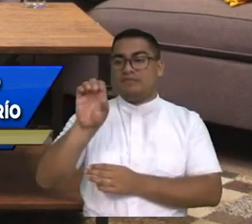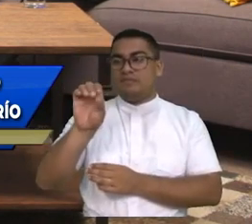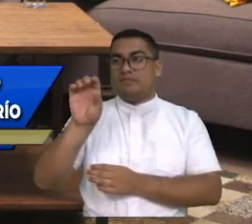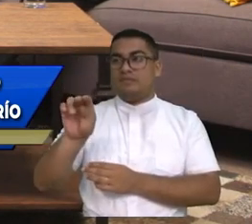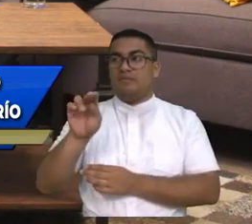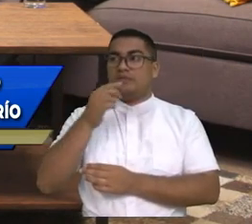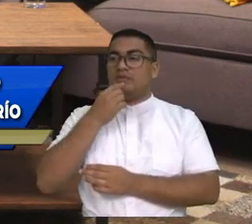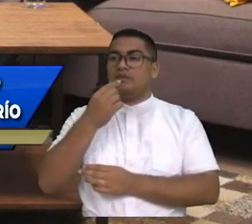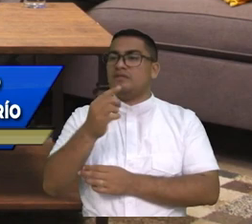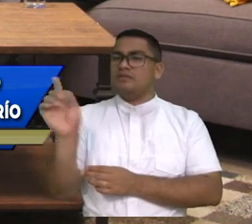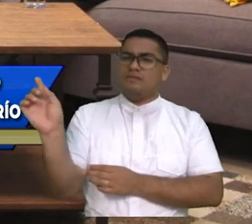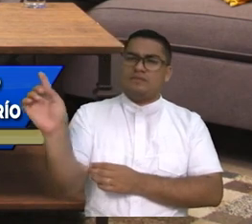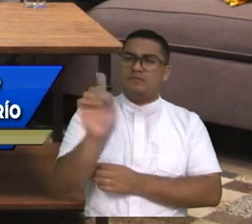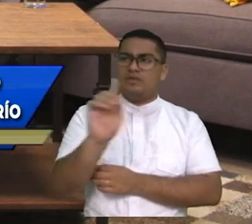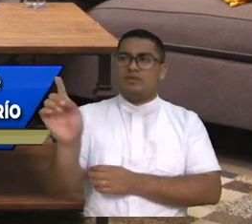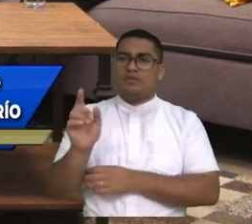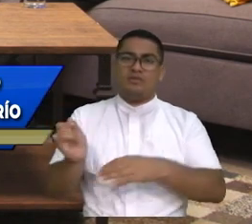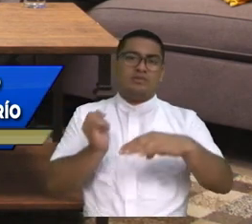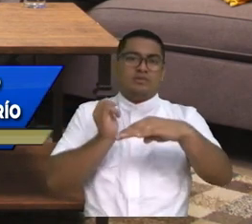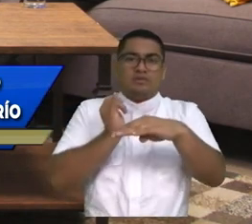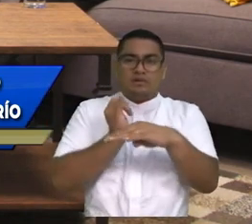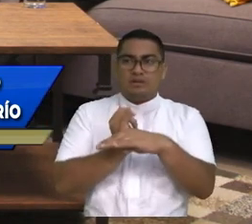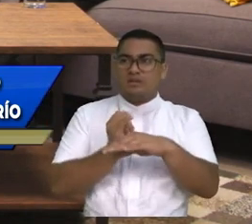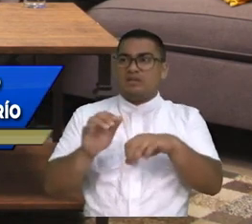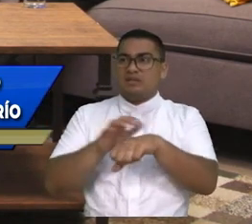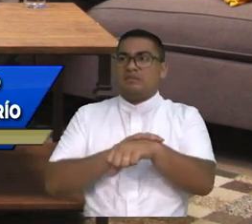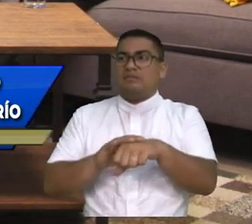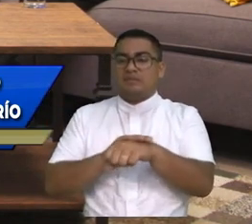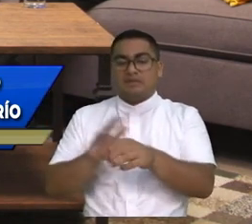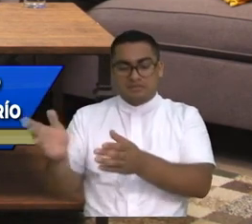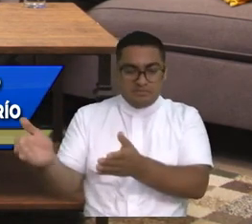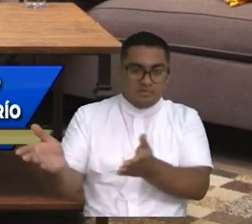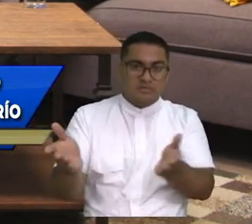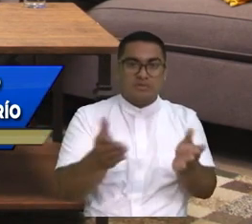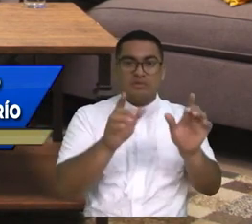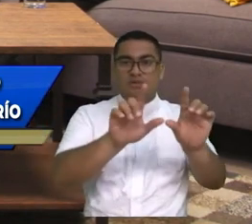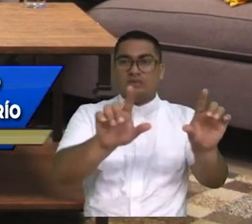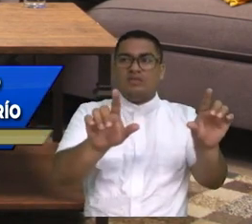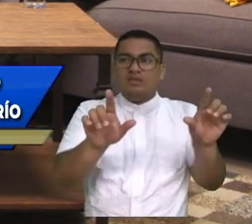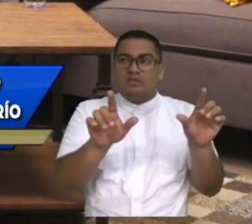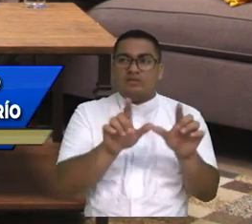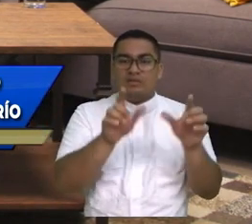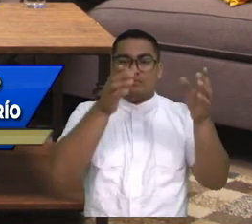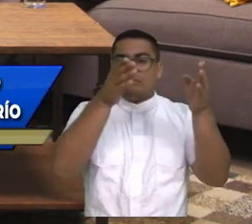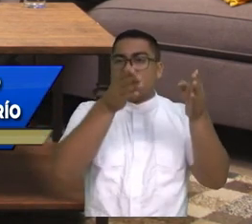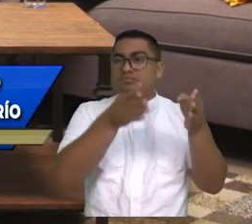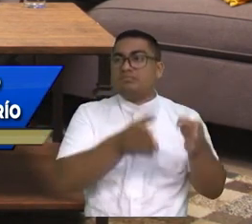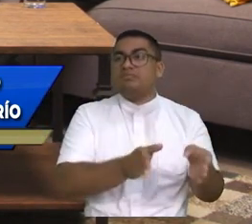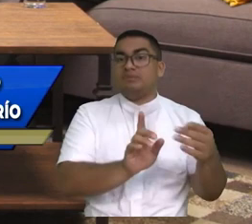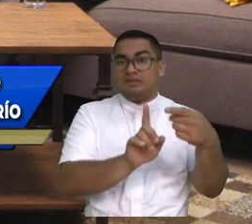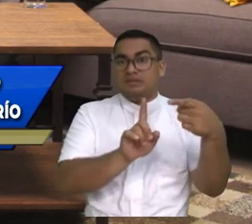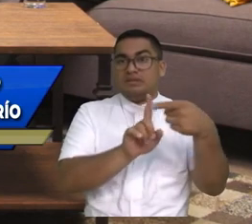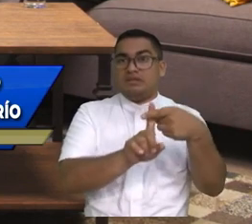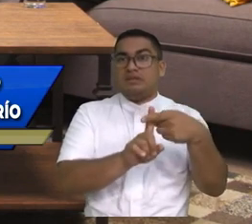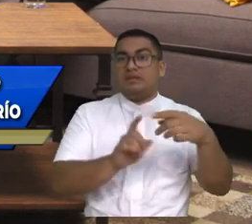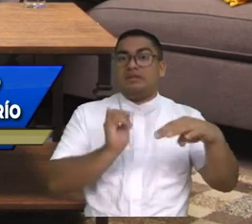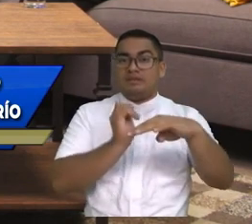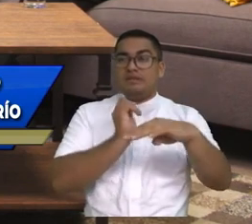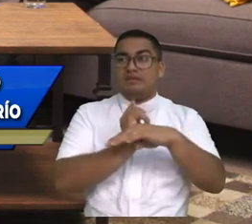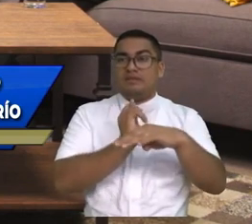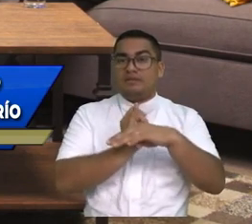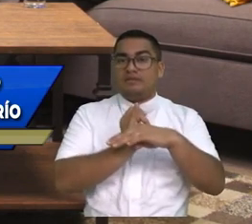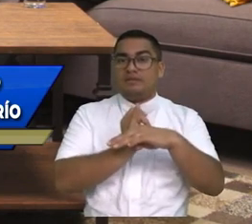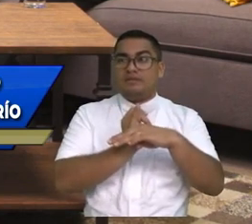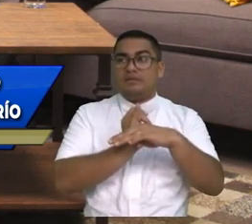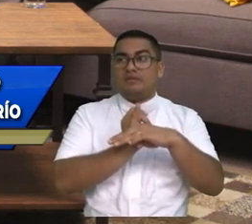dice que no, que la iglesia va a otorgarle un entierro de príncipe de la iglesia. Dispone todo el